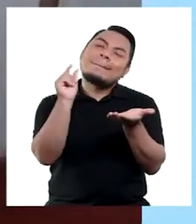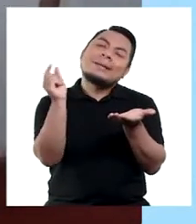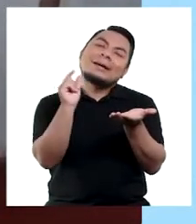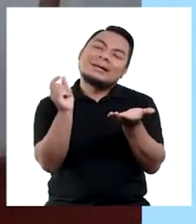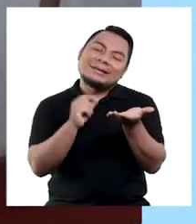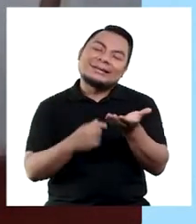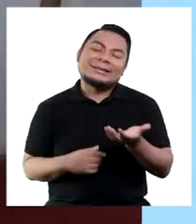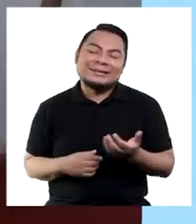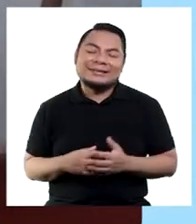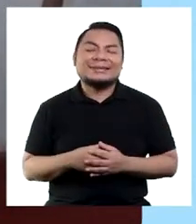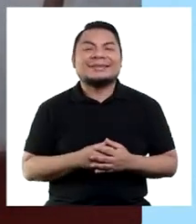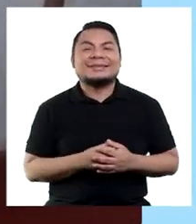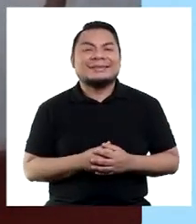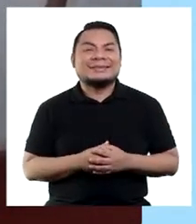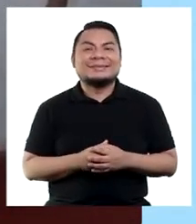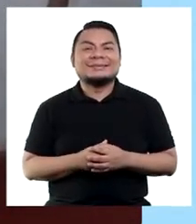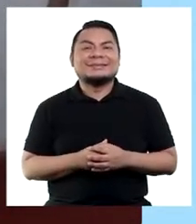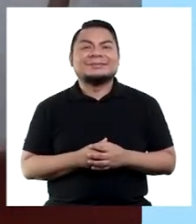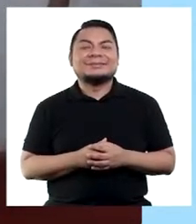muy bajista